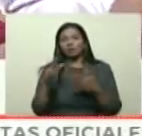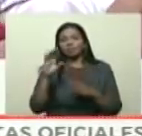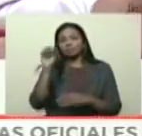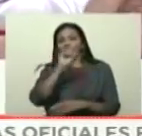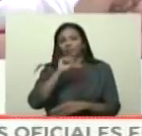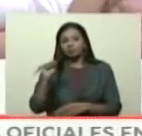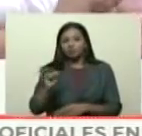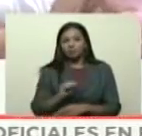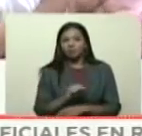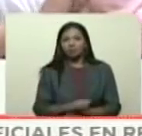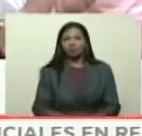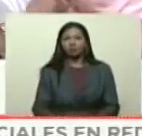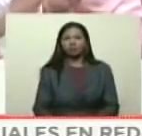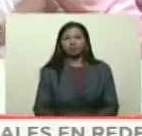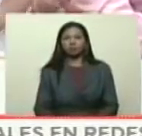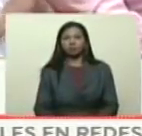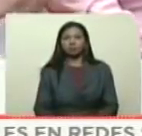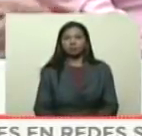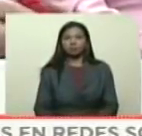bolívares.